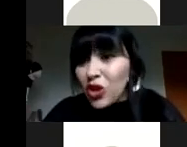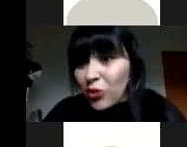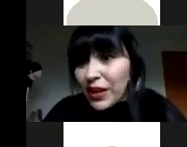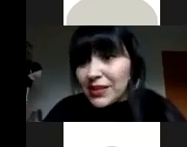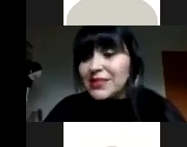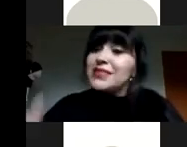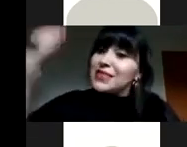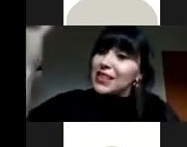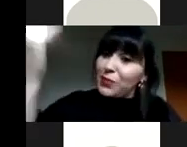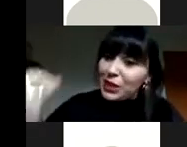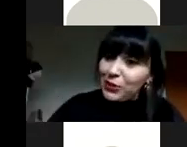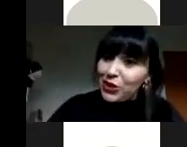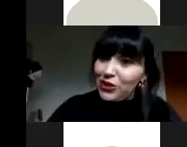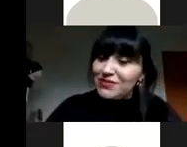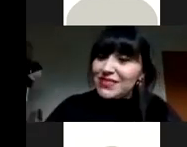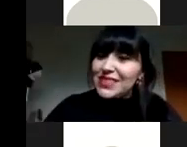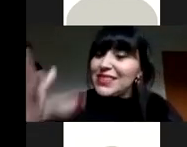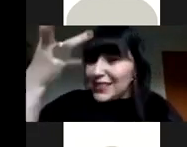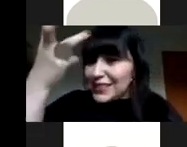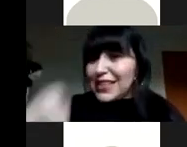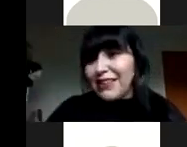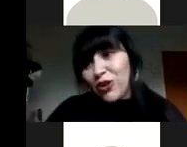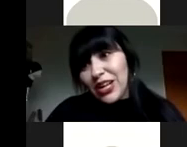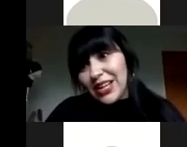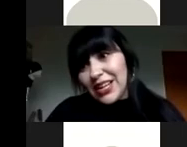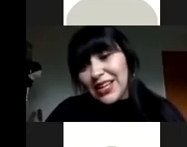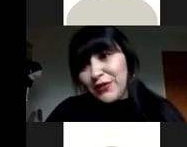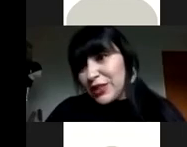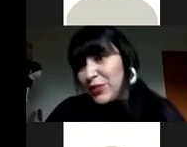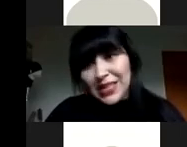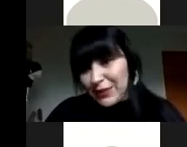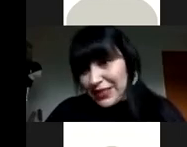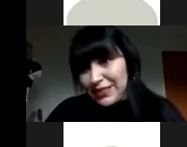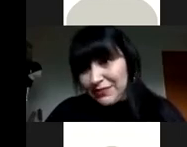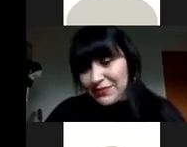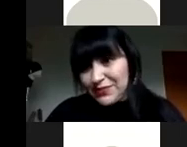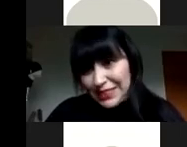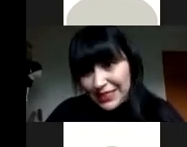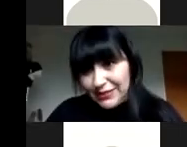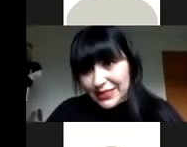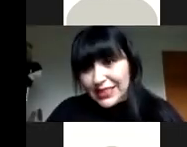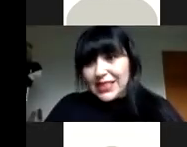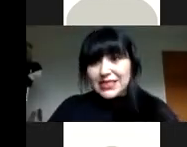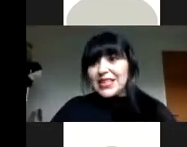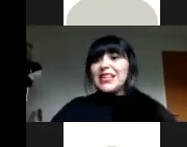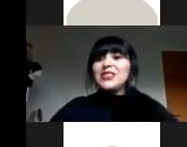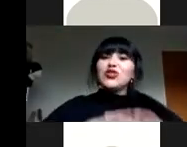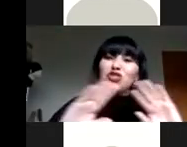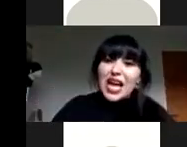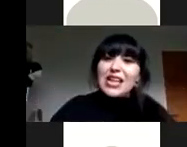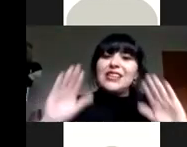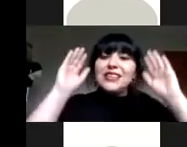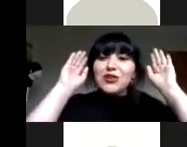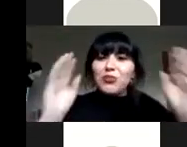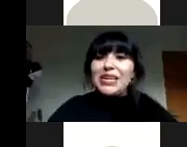de copa, se deprimió, se le bajó el efecto inmediatamente. ¿Sí? Así que es